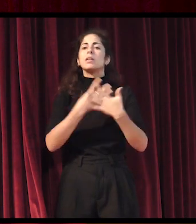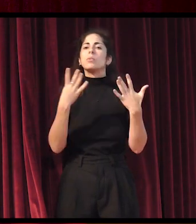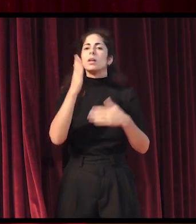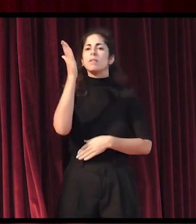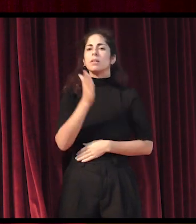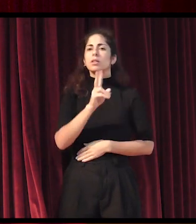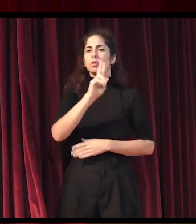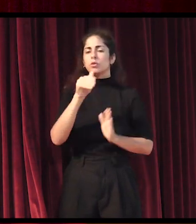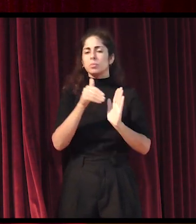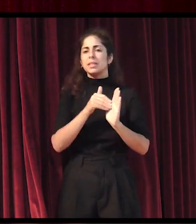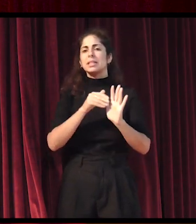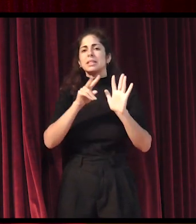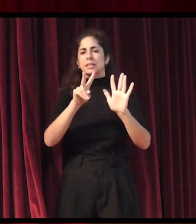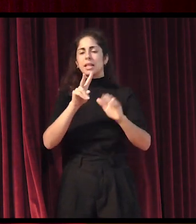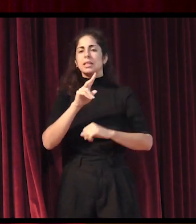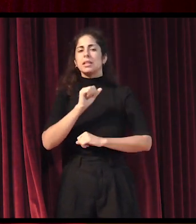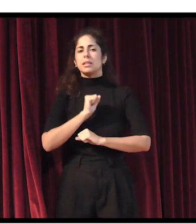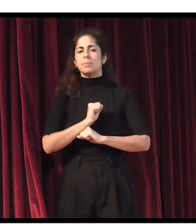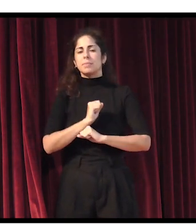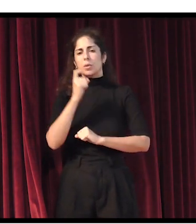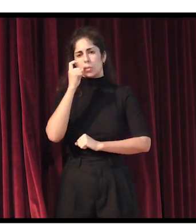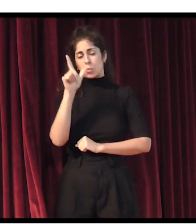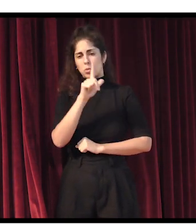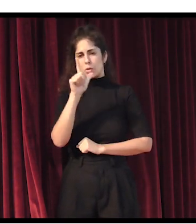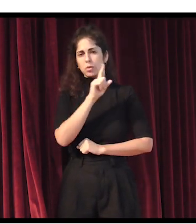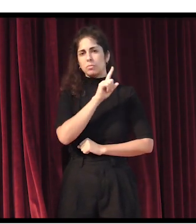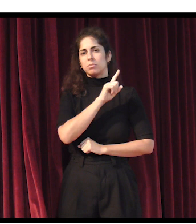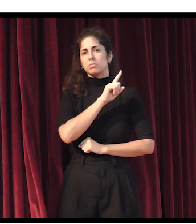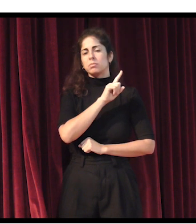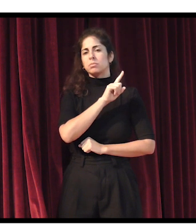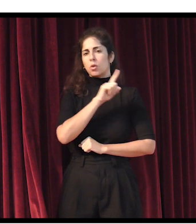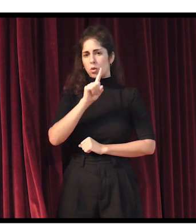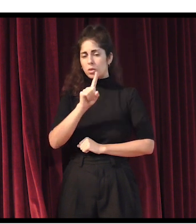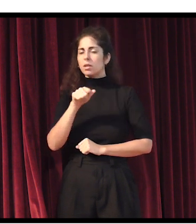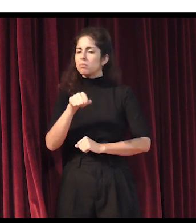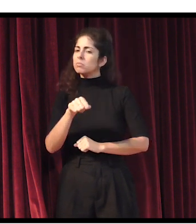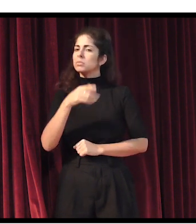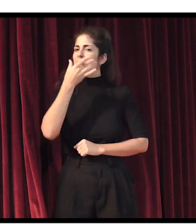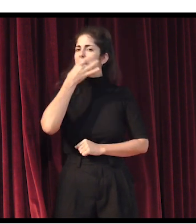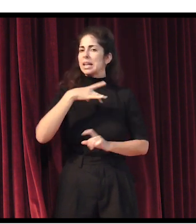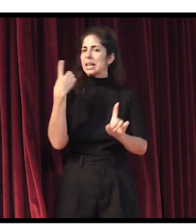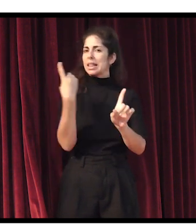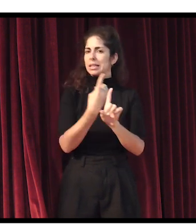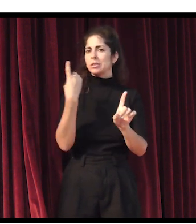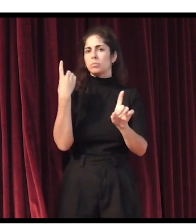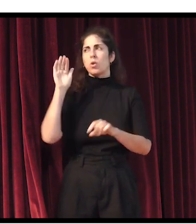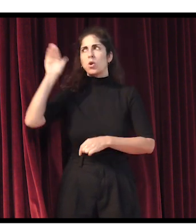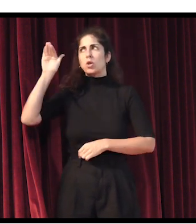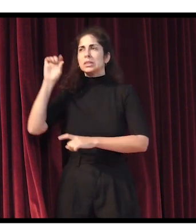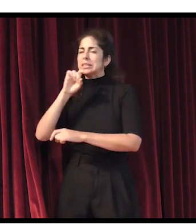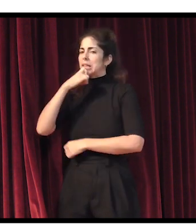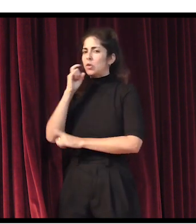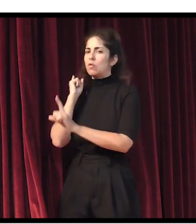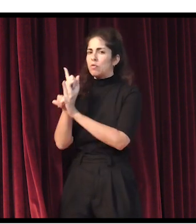19/2007 del 11 de julio contra la violencia, el racismo, la xenofobia y la intolerancia en